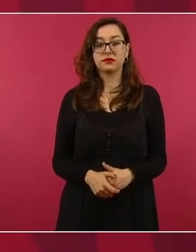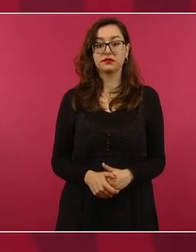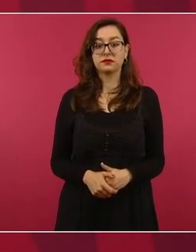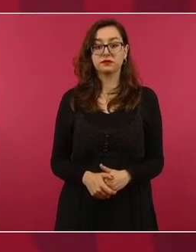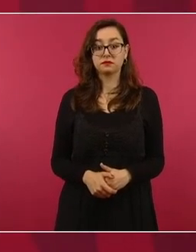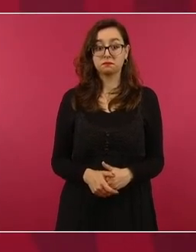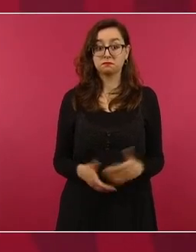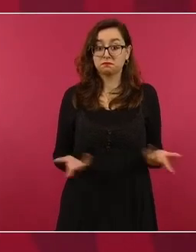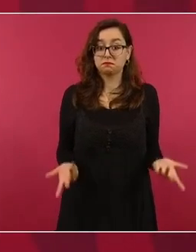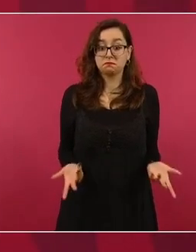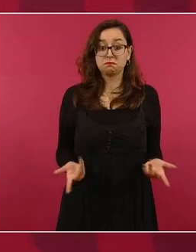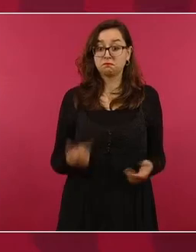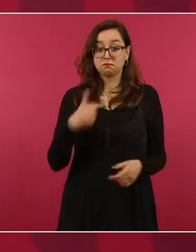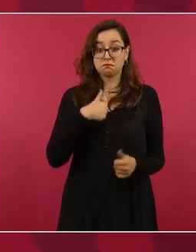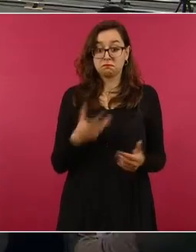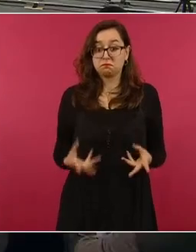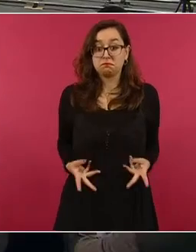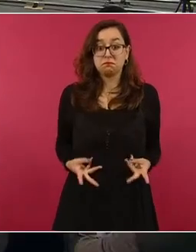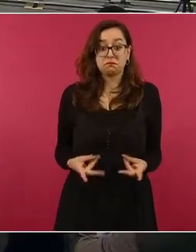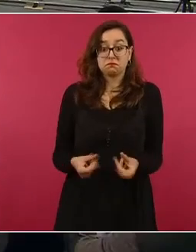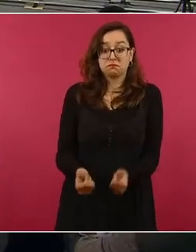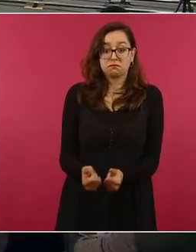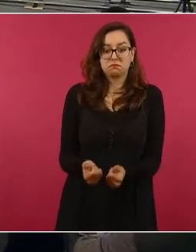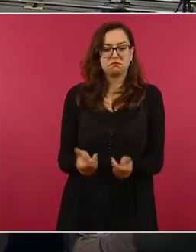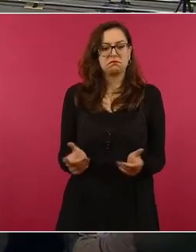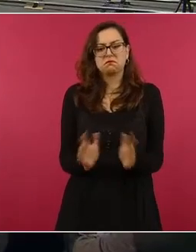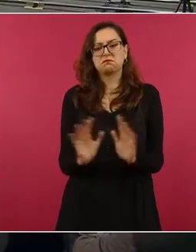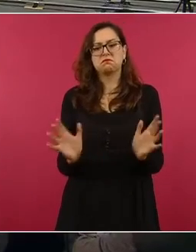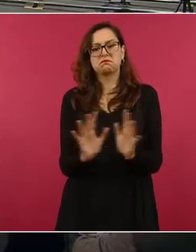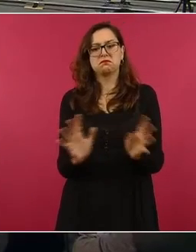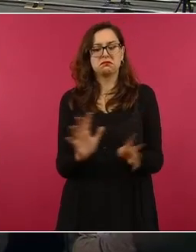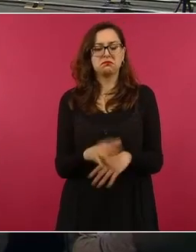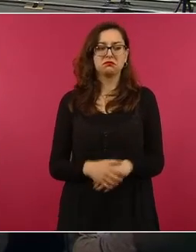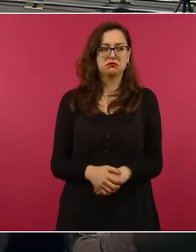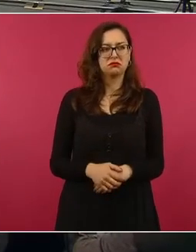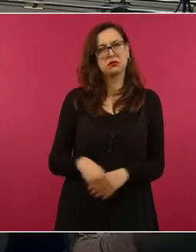no tengo más gasto y no tengo pensado viajar.